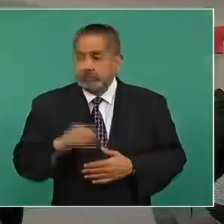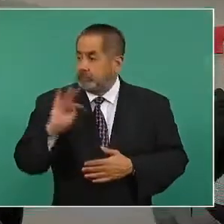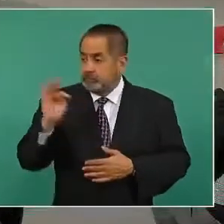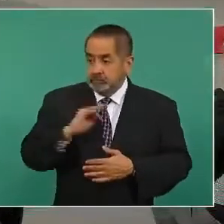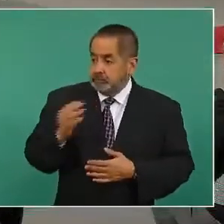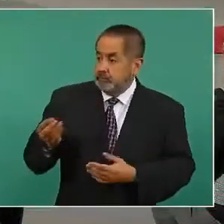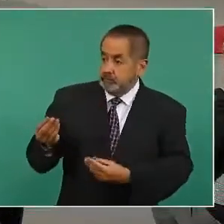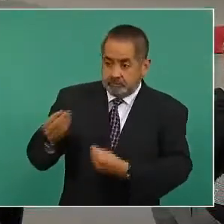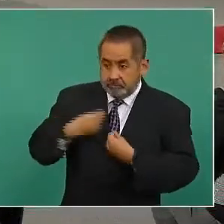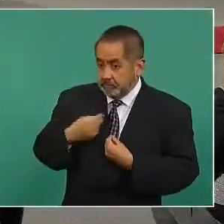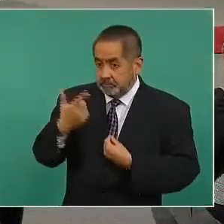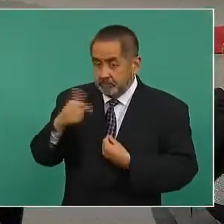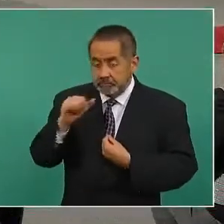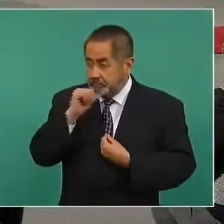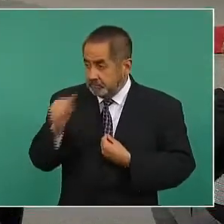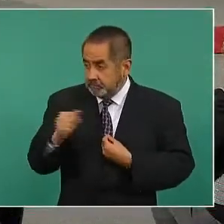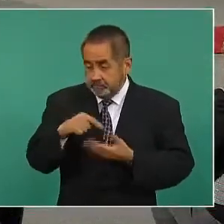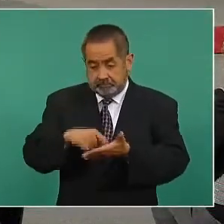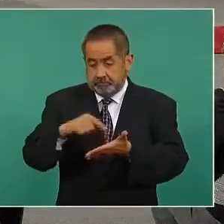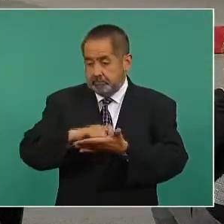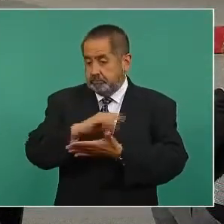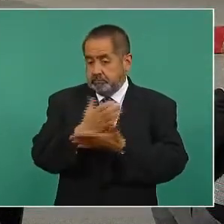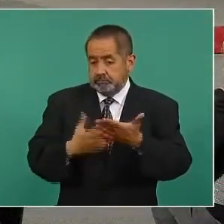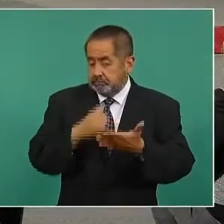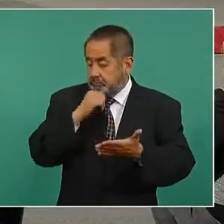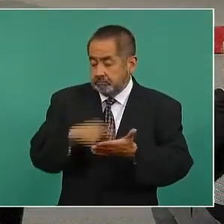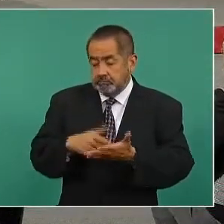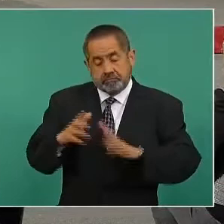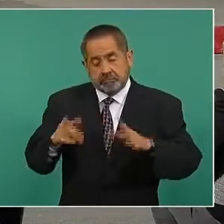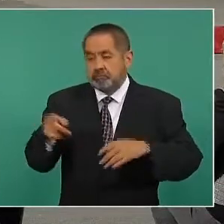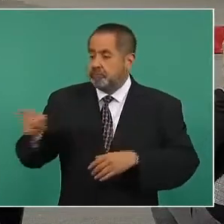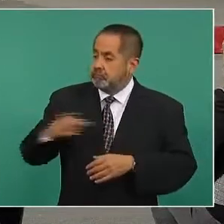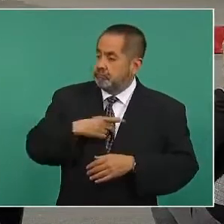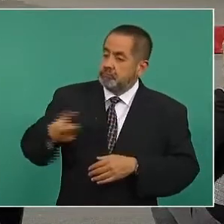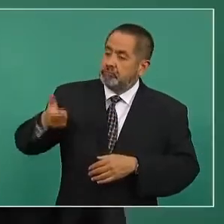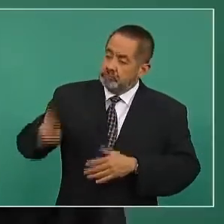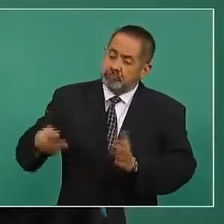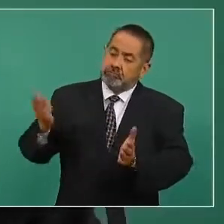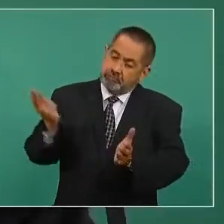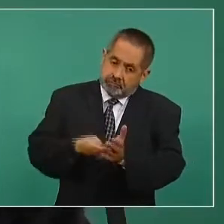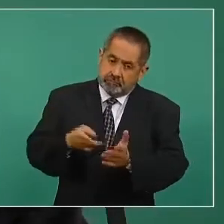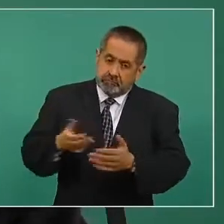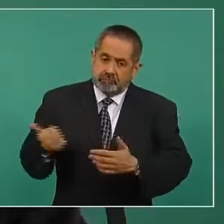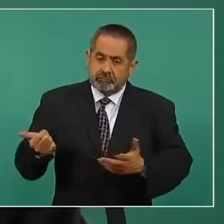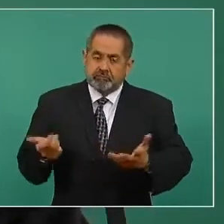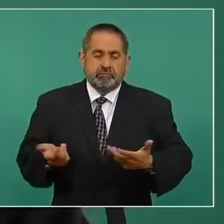gas a Odebrecht, en el contrato tenía que pagar Pemex una multa.